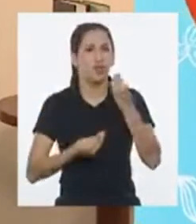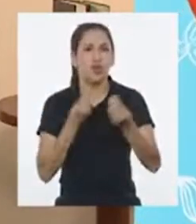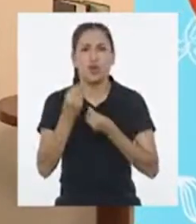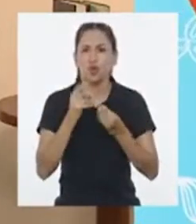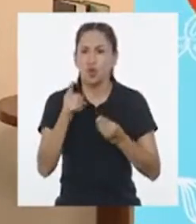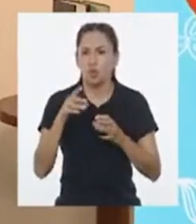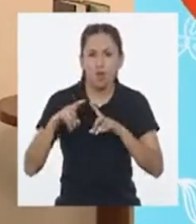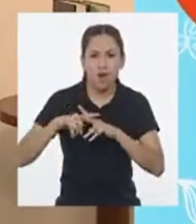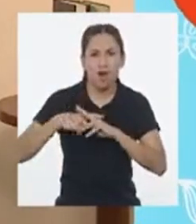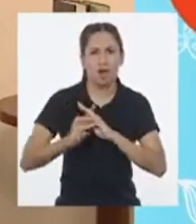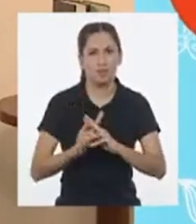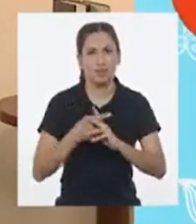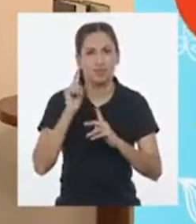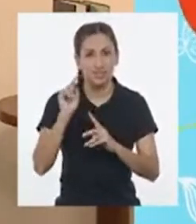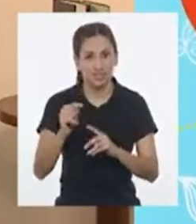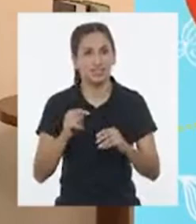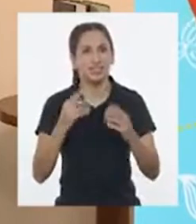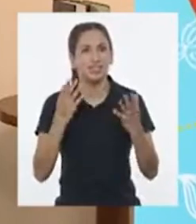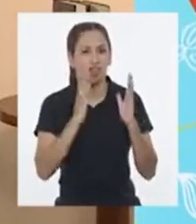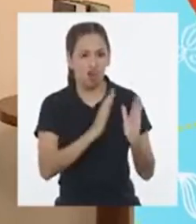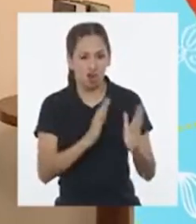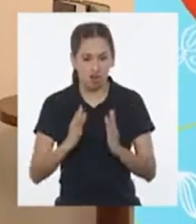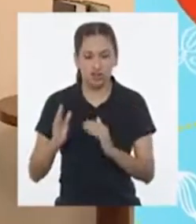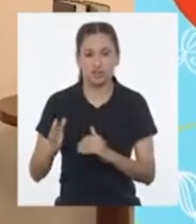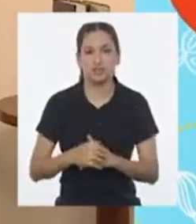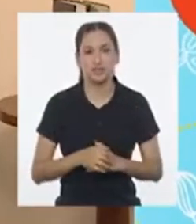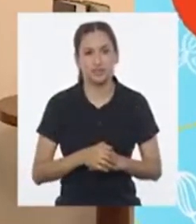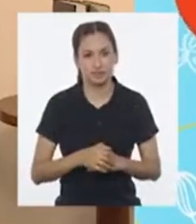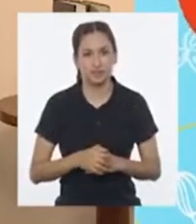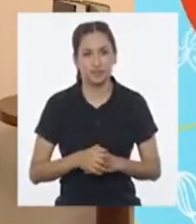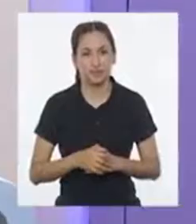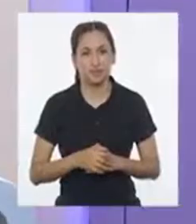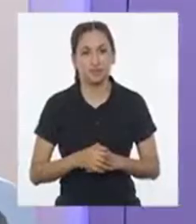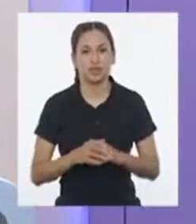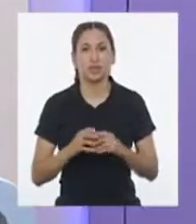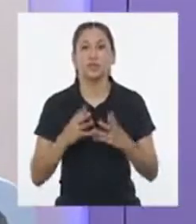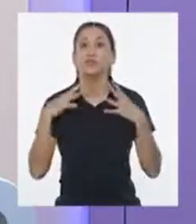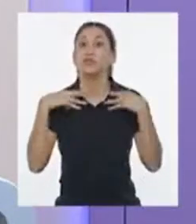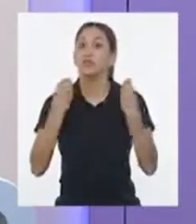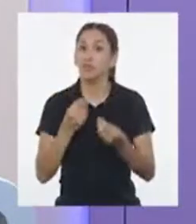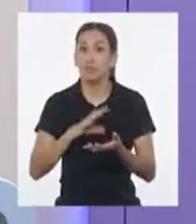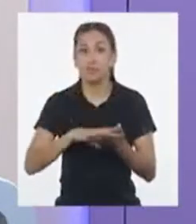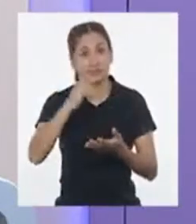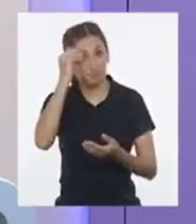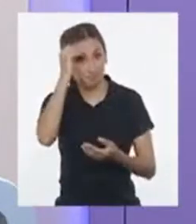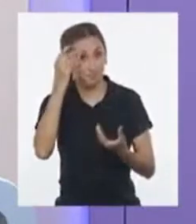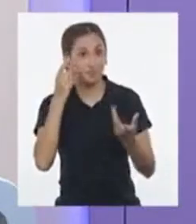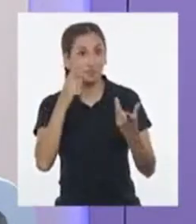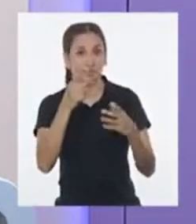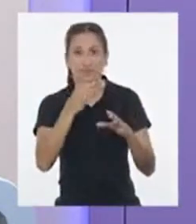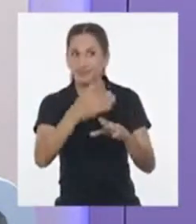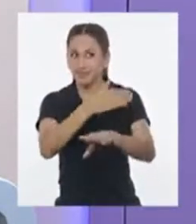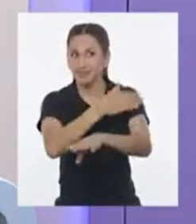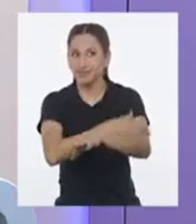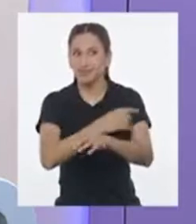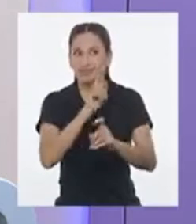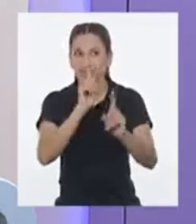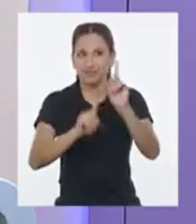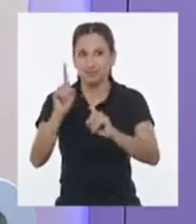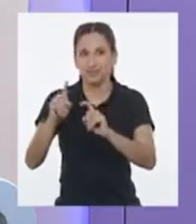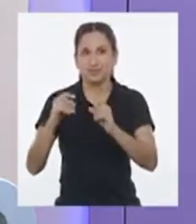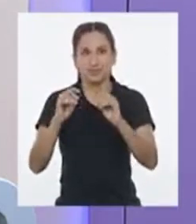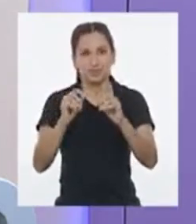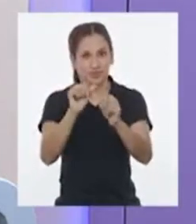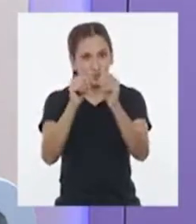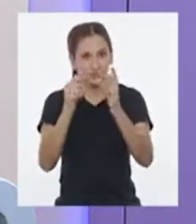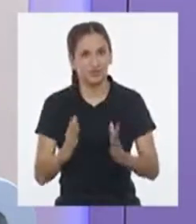qué principio funcionaba este tipo de organización. ¿Por qué no utilizamos la experiencia que nos compartieron